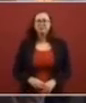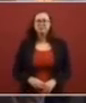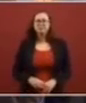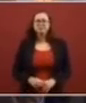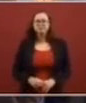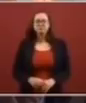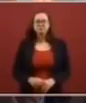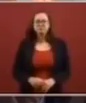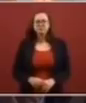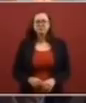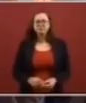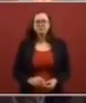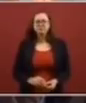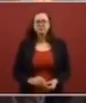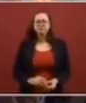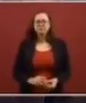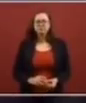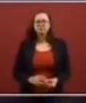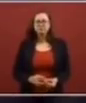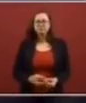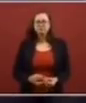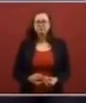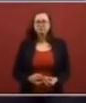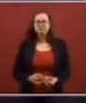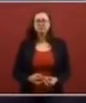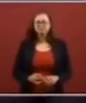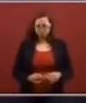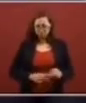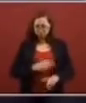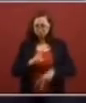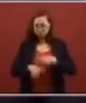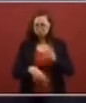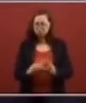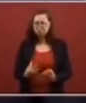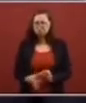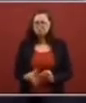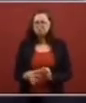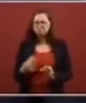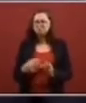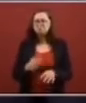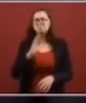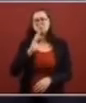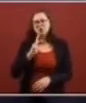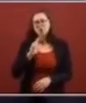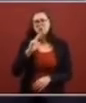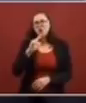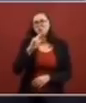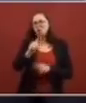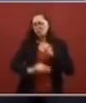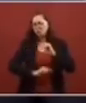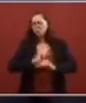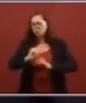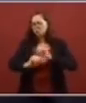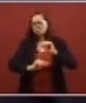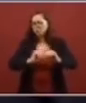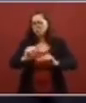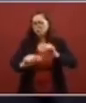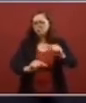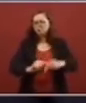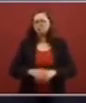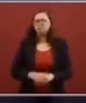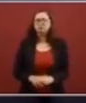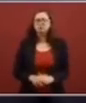tranquilidad. Y vamos a tener resultados cada vez mejores. No van a agarrar la del